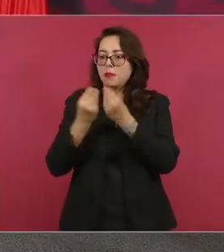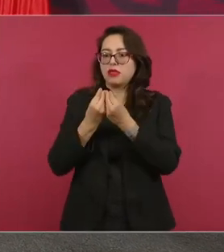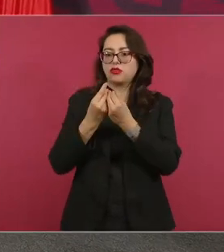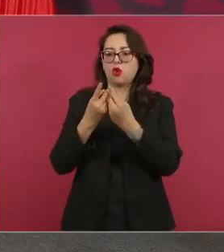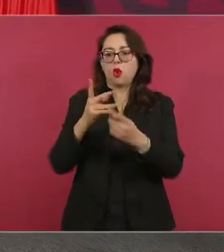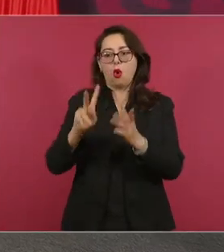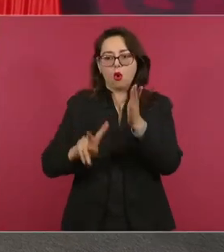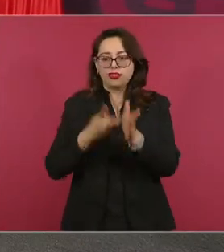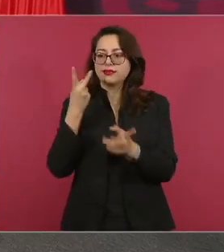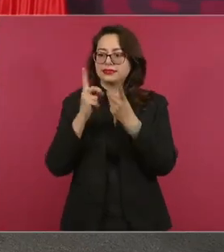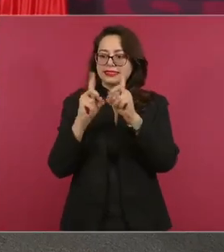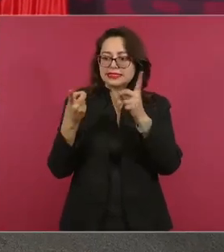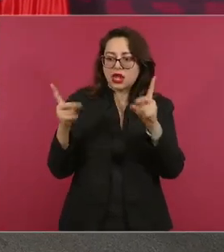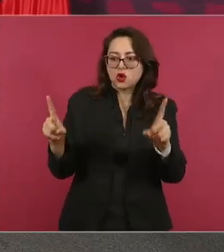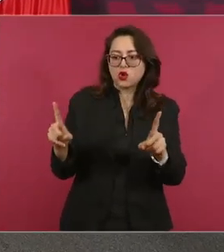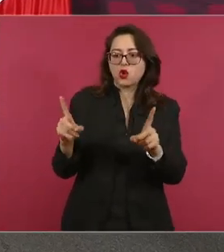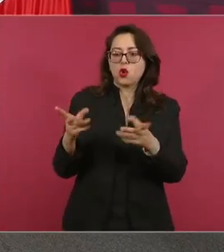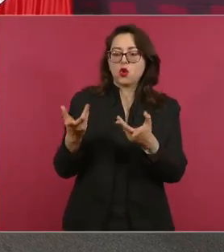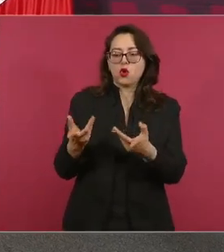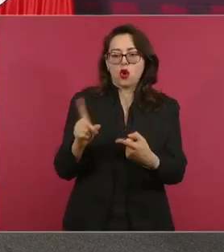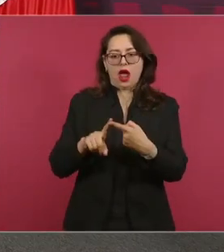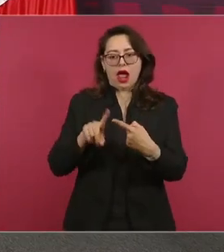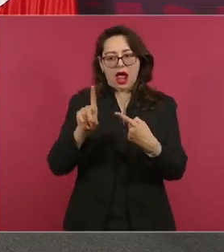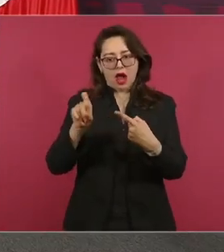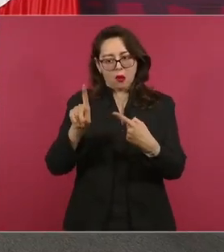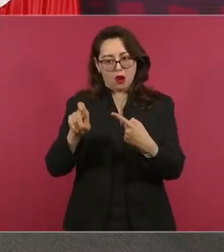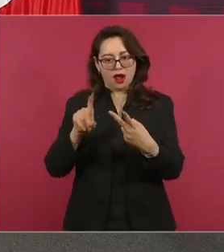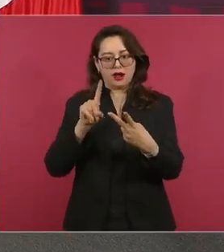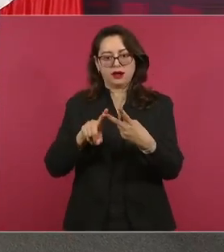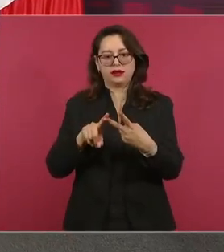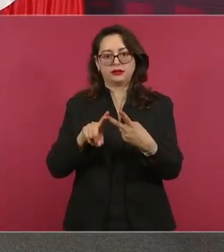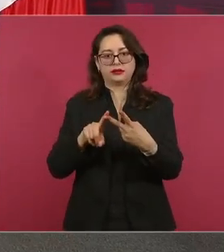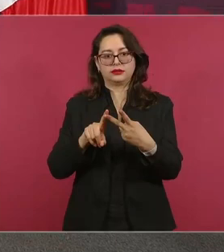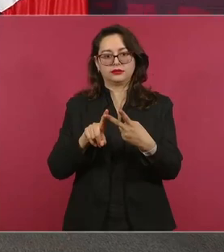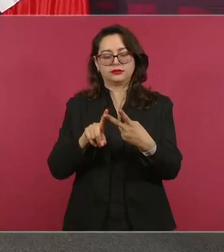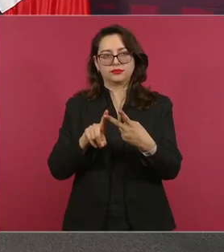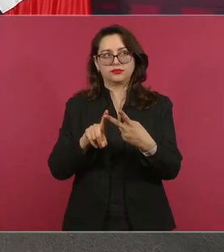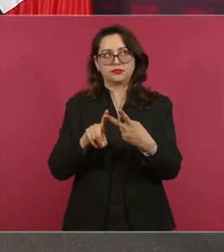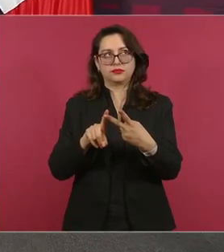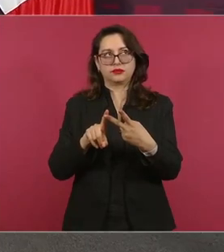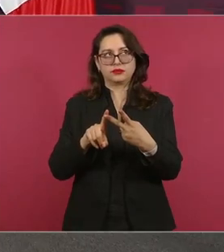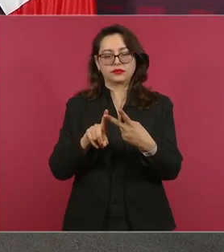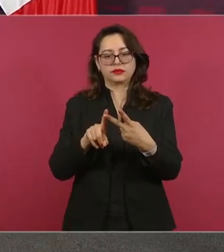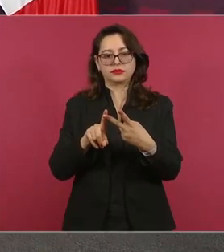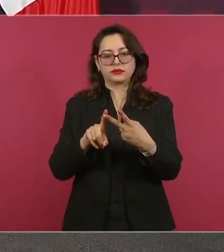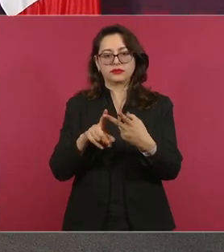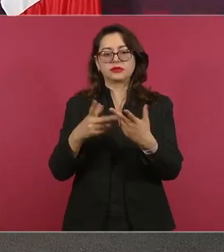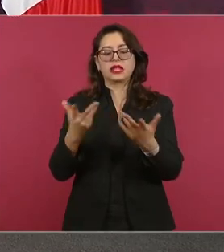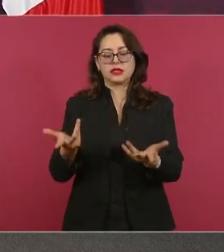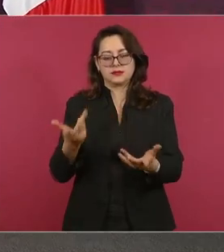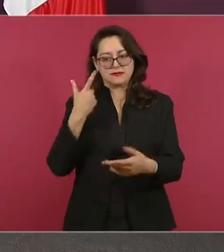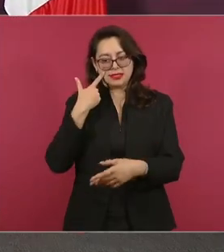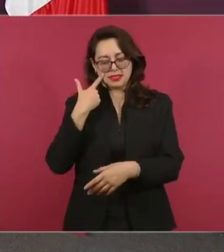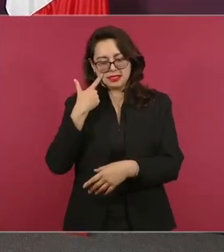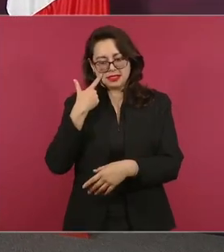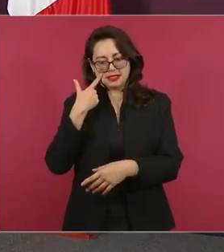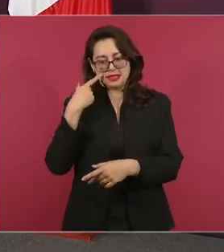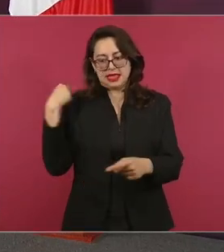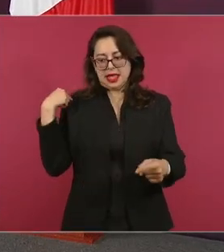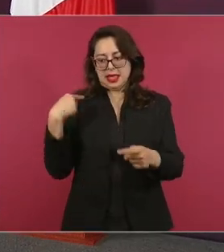que tiene que ver con agua. O sea, a finales de este mes